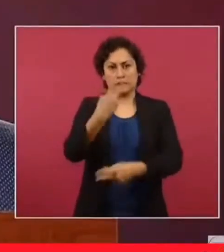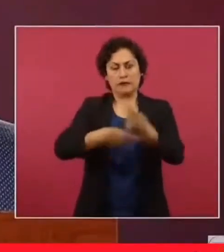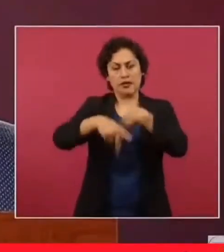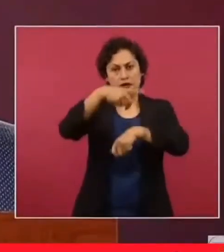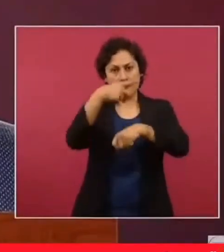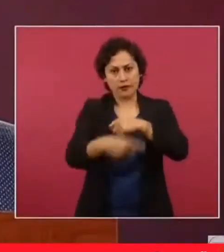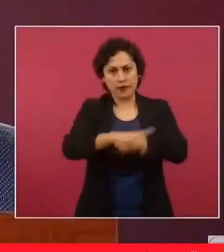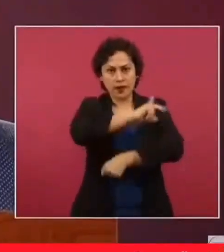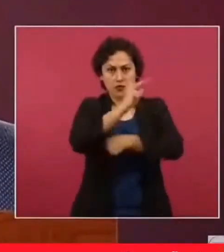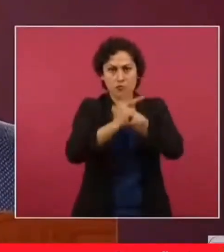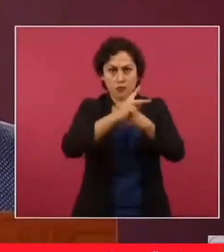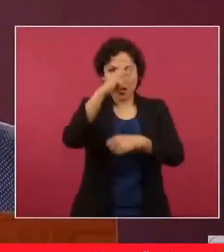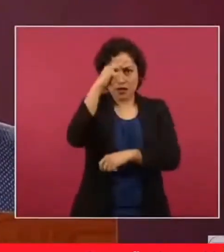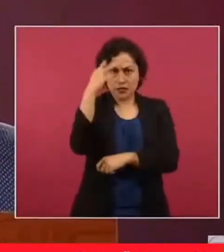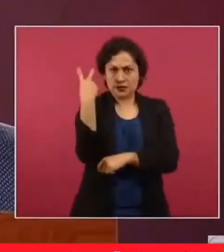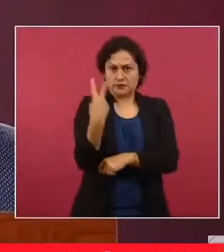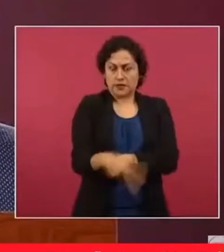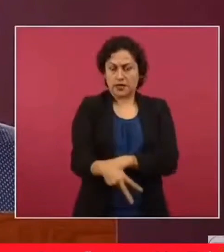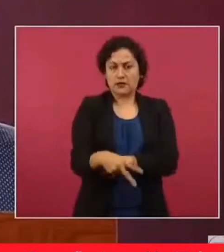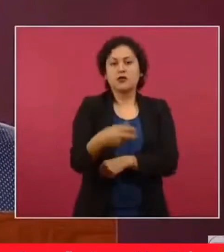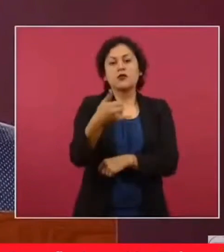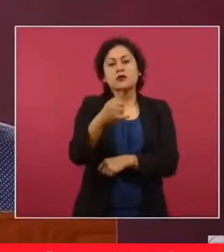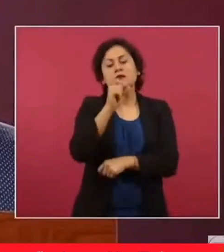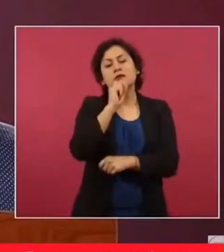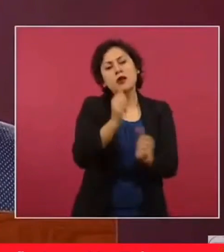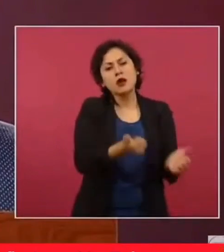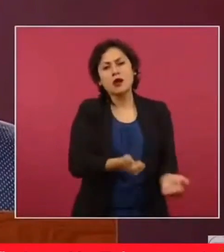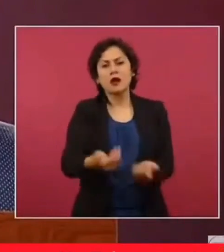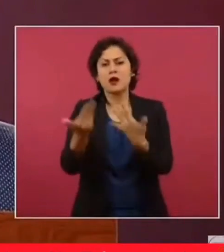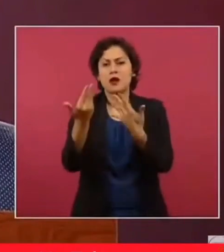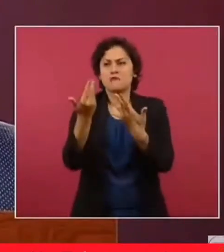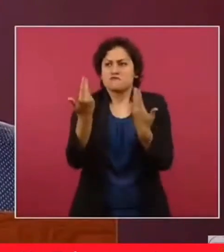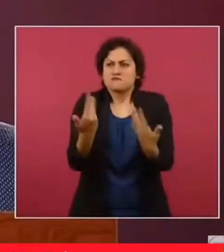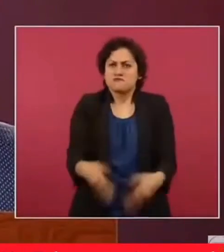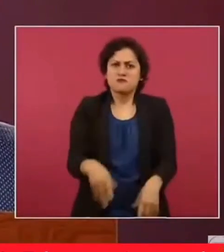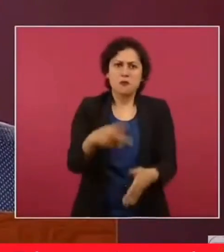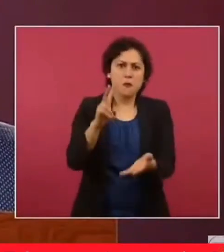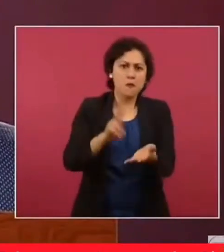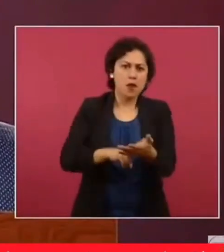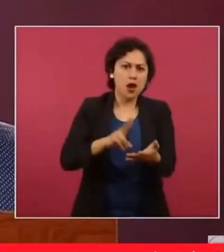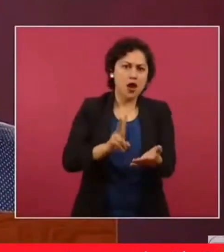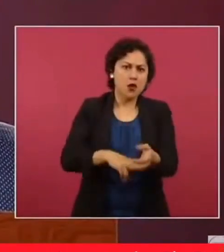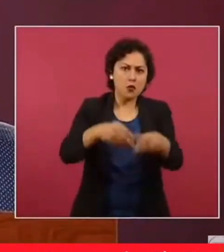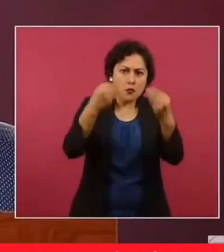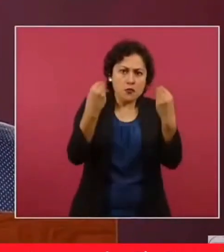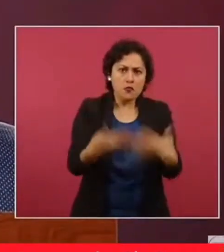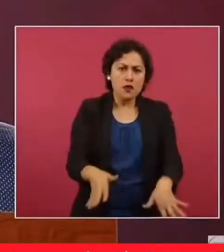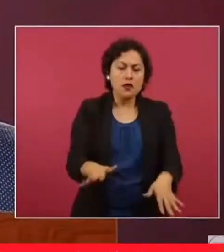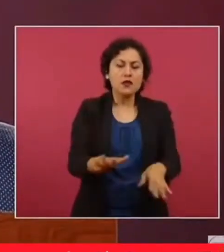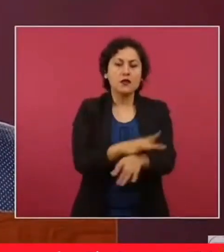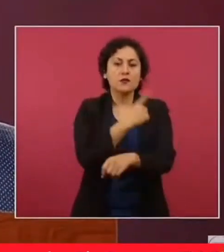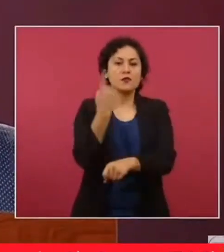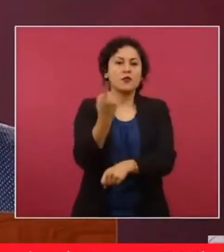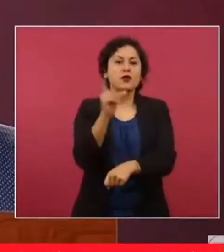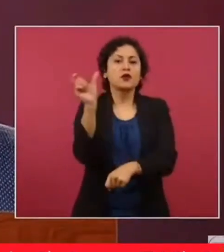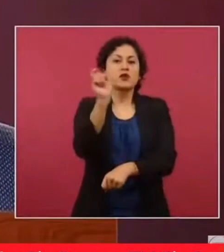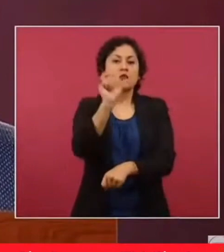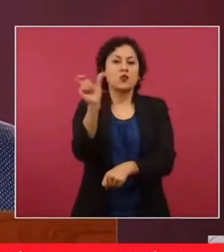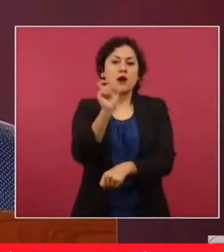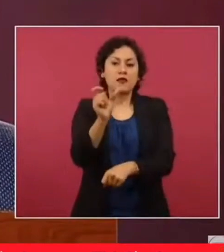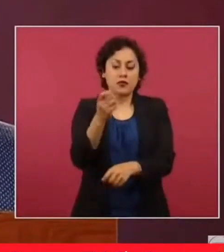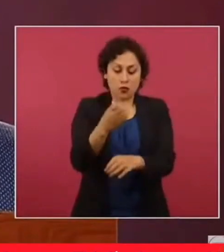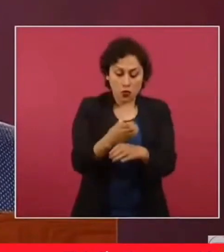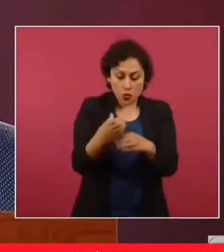pierden la mayor parte de su valor. El patrimonio arqueológico vale en cuanto se le identifica en su